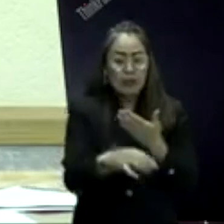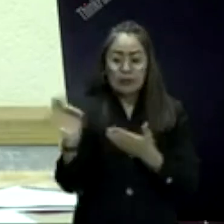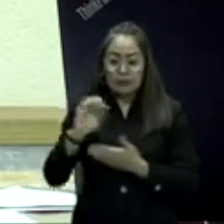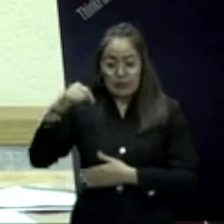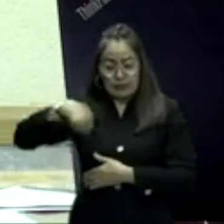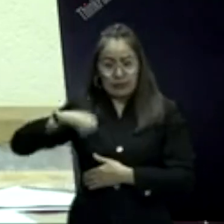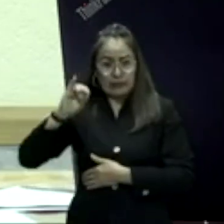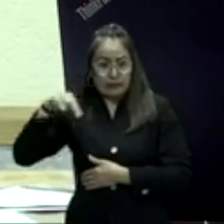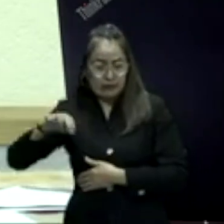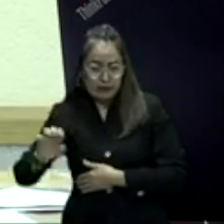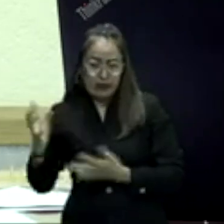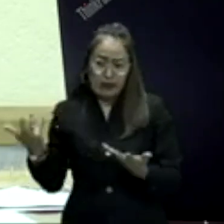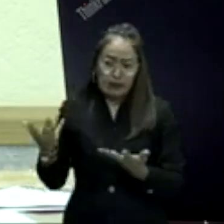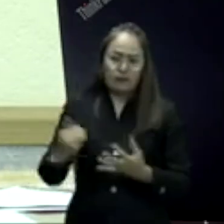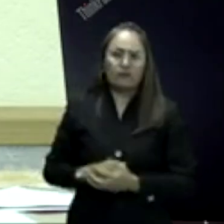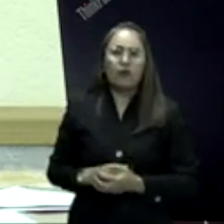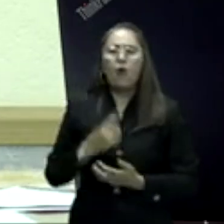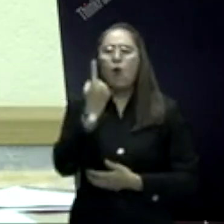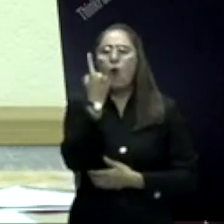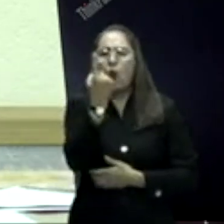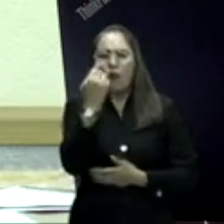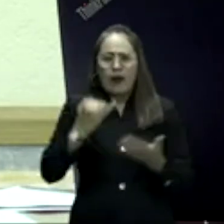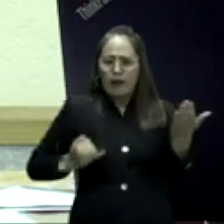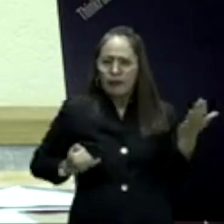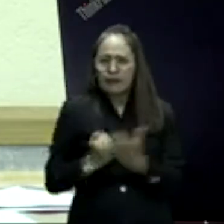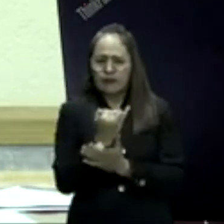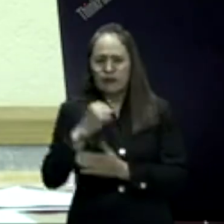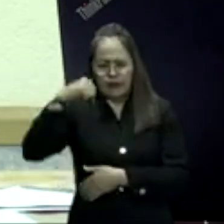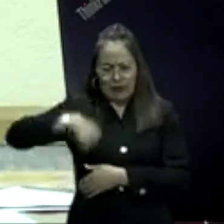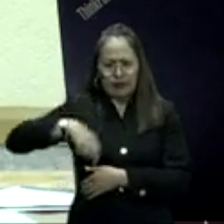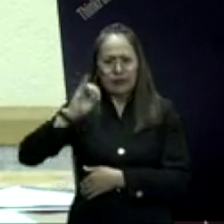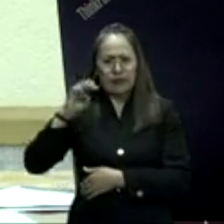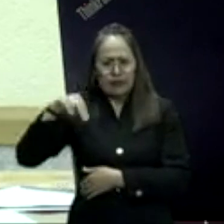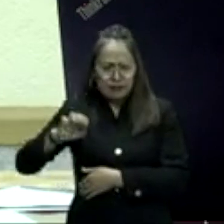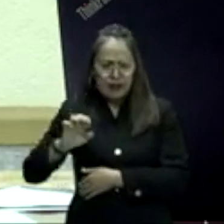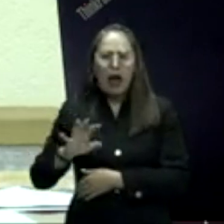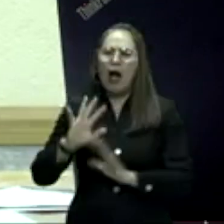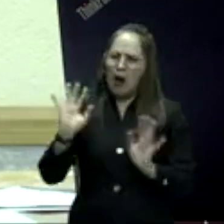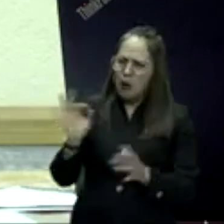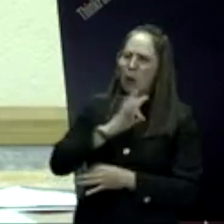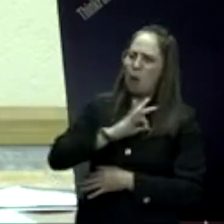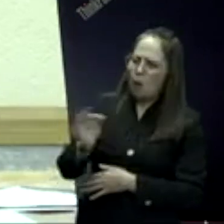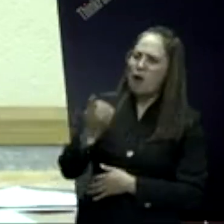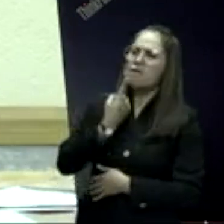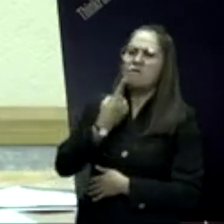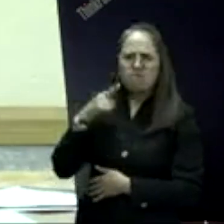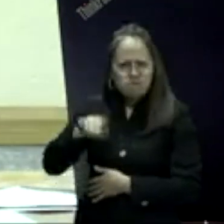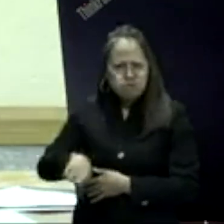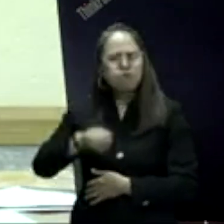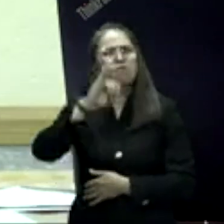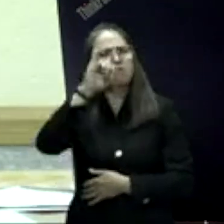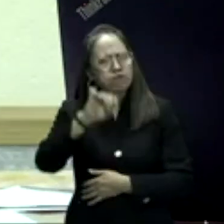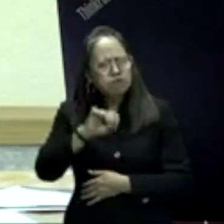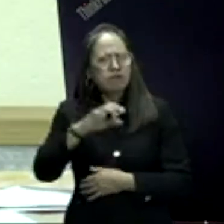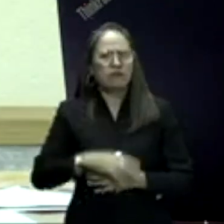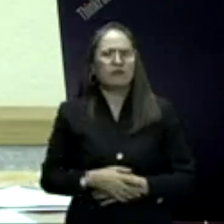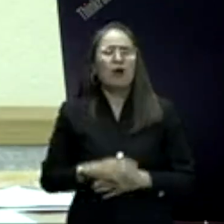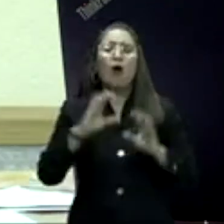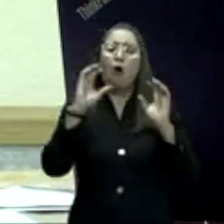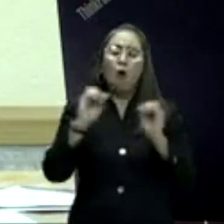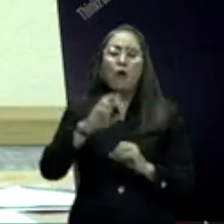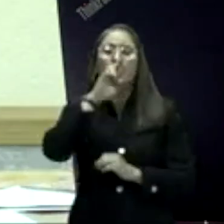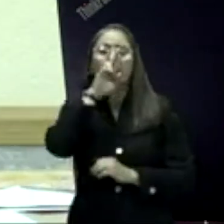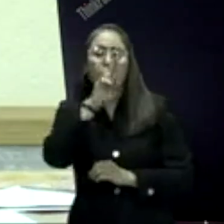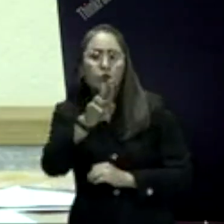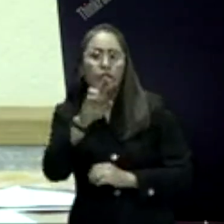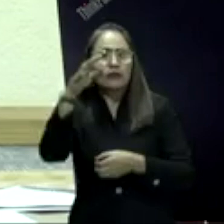autoridad administrativa. No hay una sola decisión de esta autoridad que no pueda impugnarse, o los resultados de una